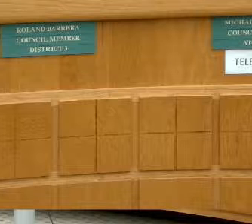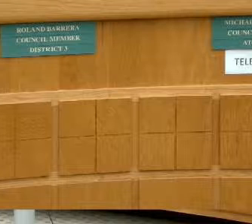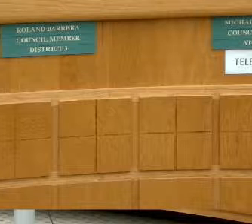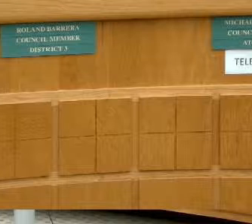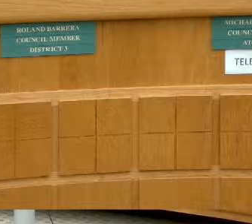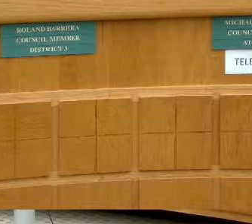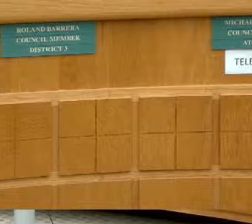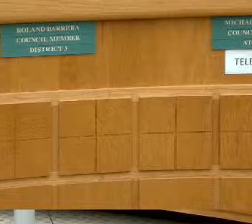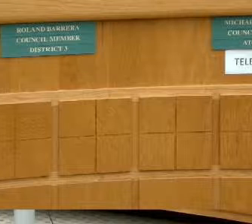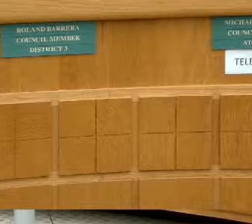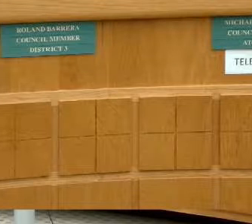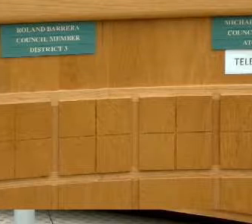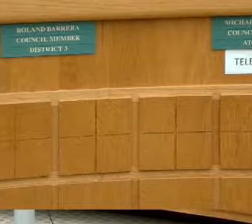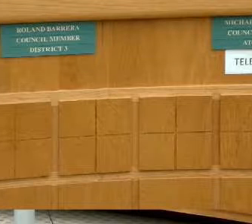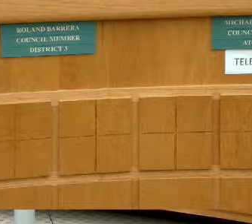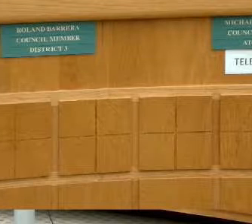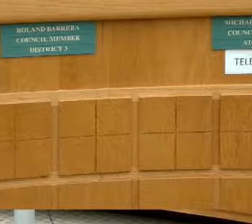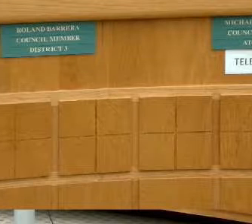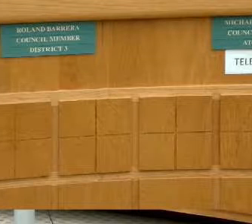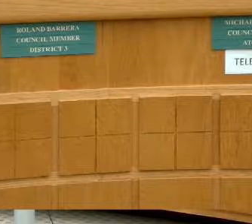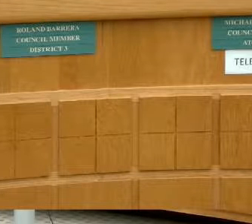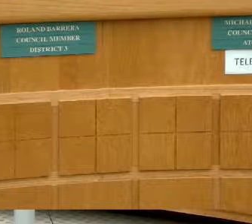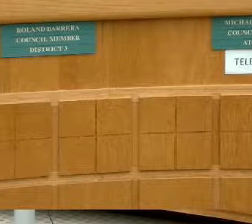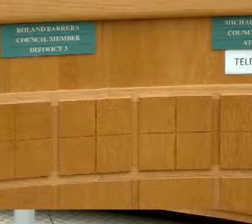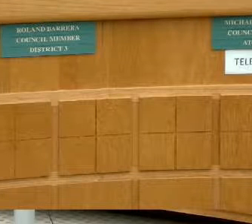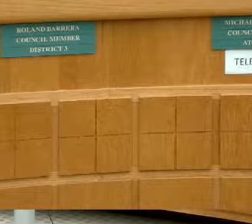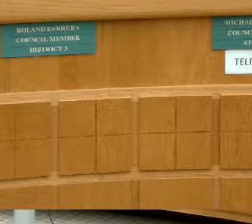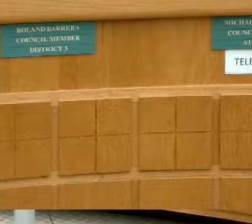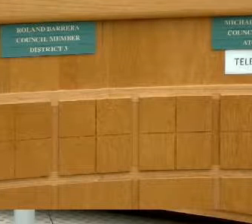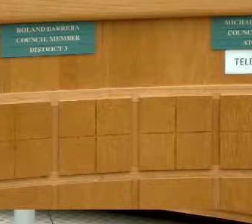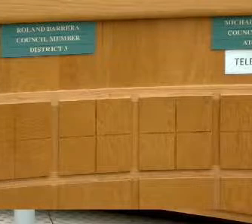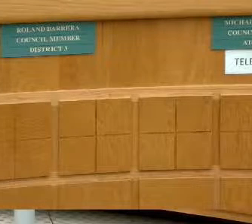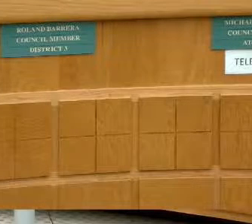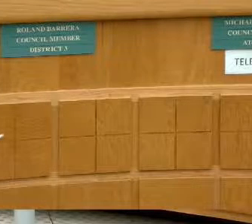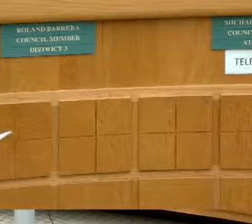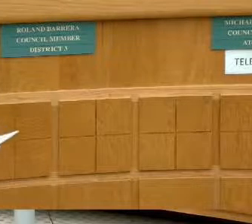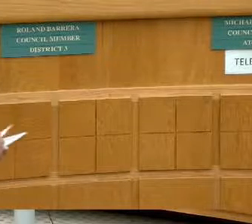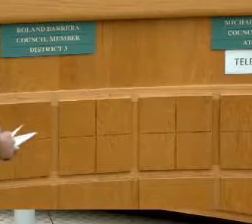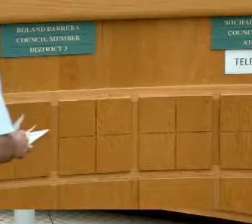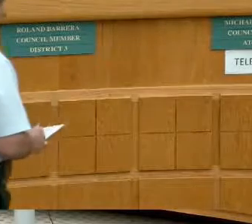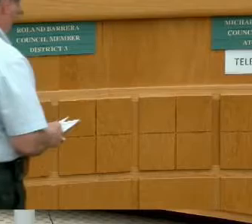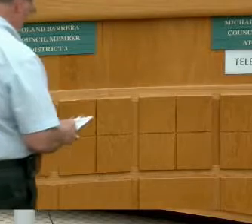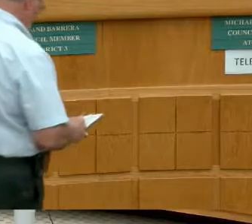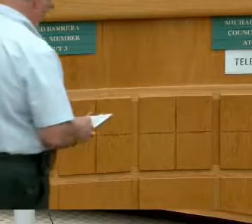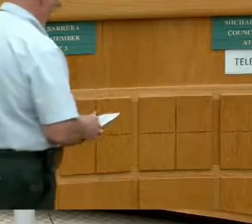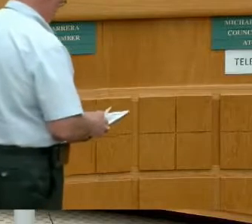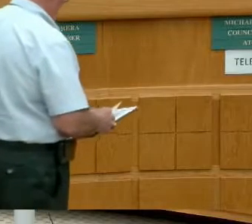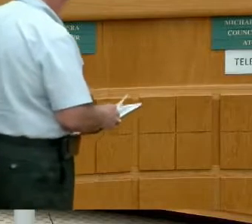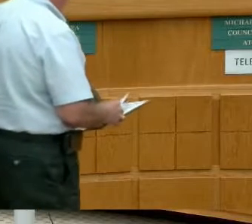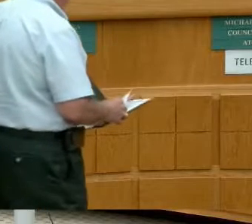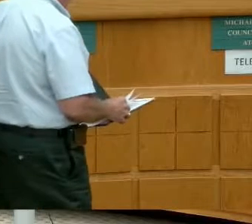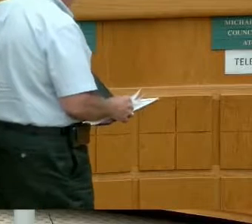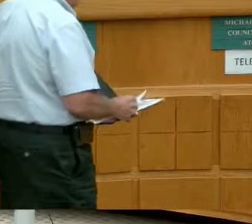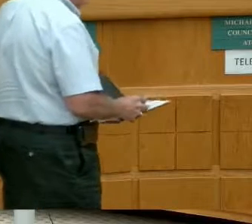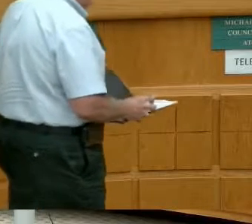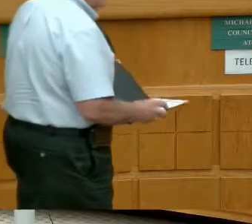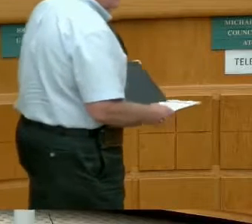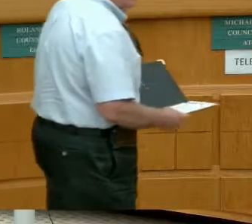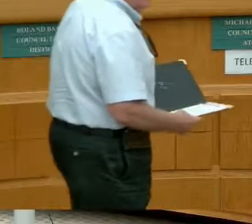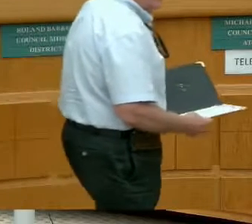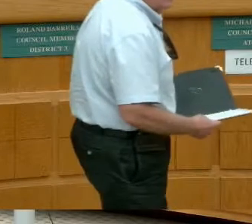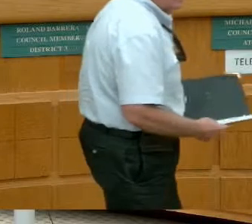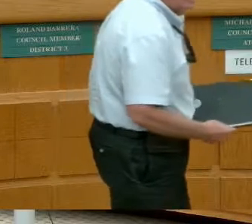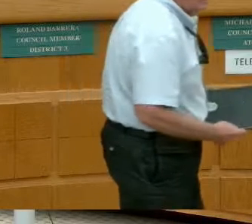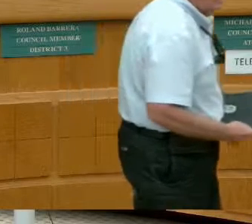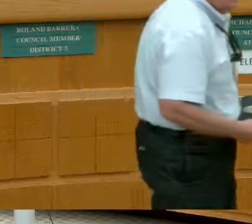originales y yo he estado enmendando mis órdenes para reflejar las órdenes del Estado. En cuanto a los límites en los restaurantes, yo quise adherirme a las órdenes del gobernador